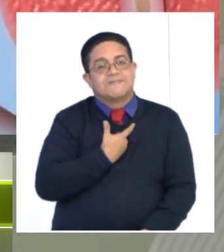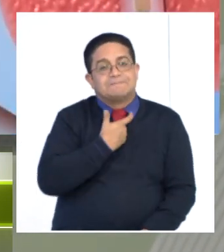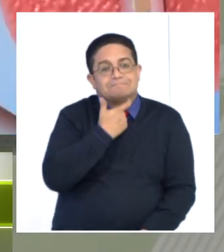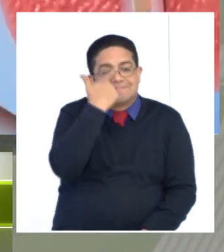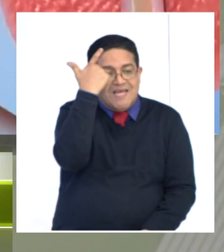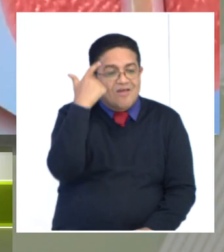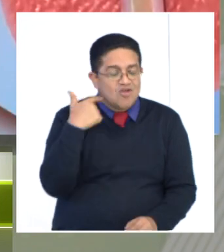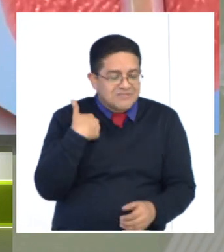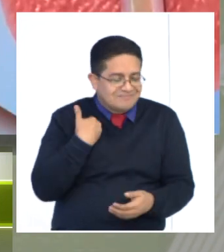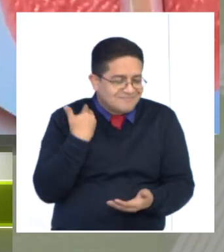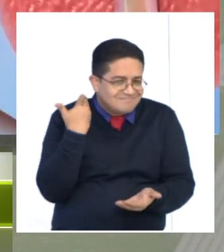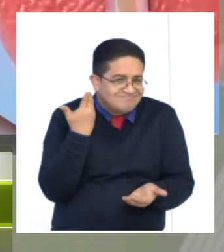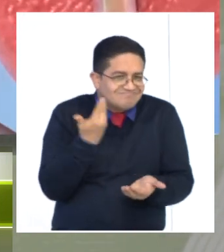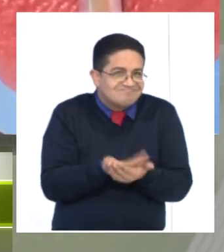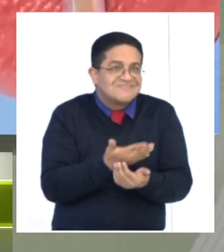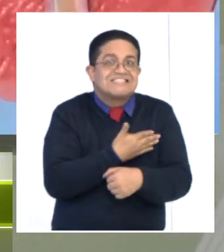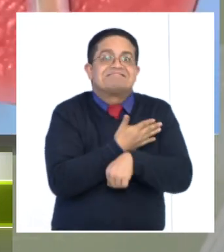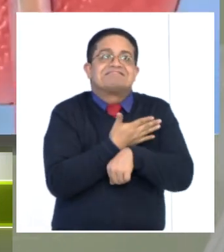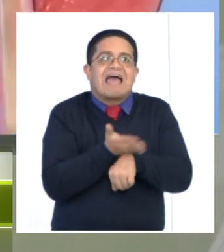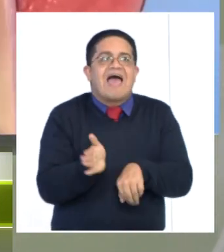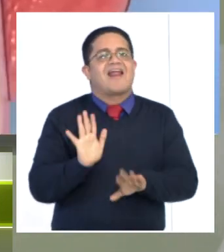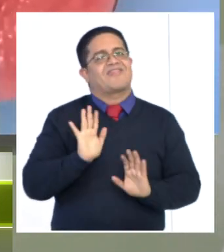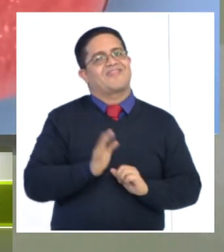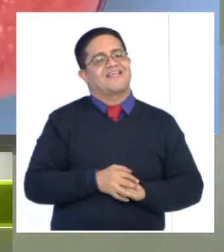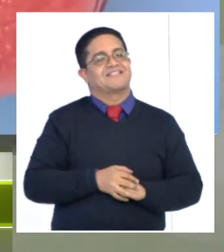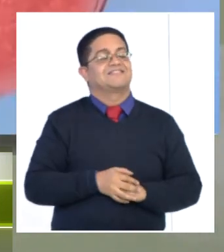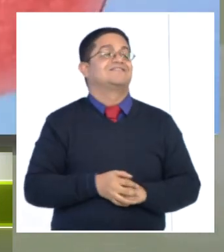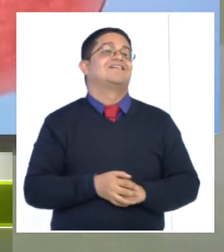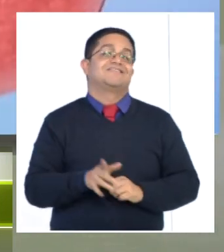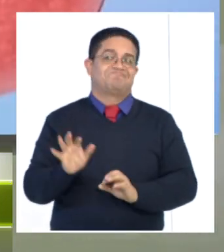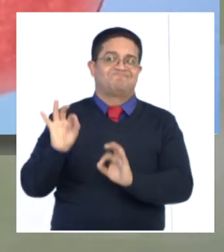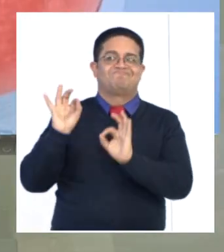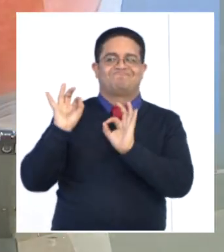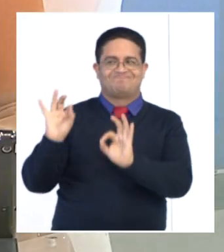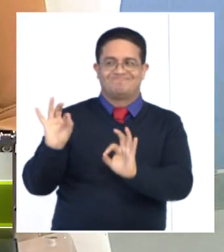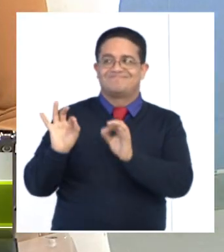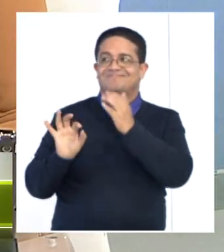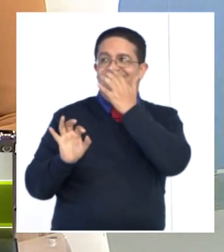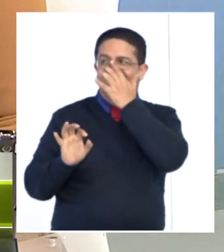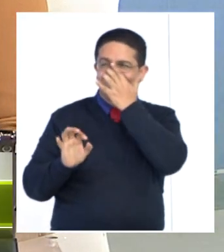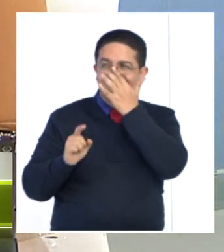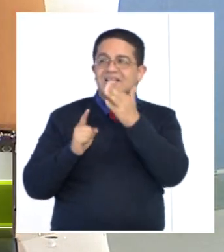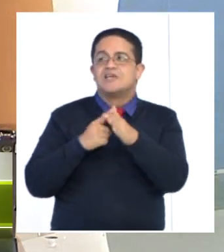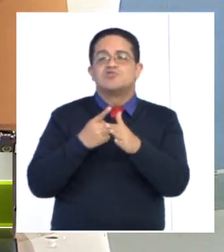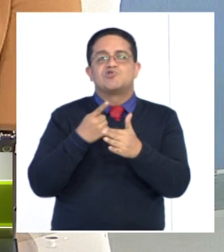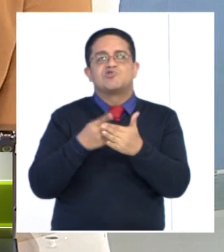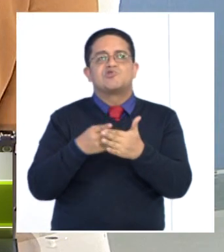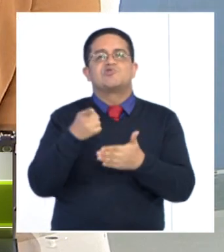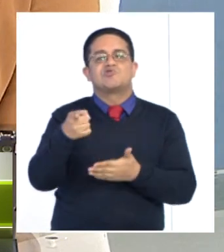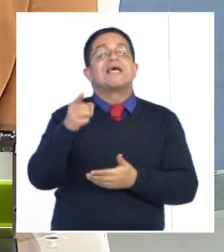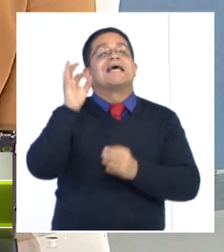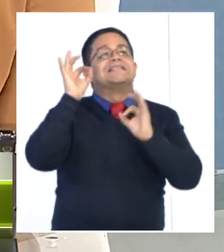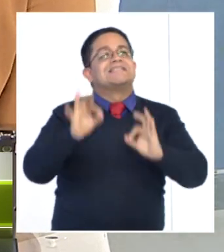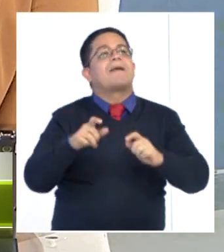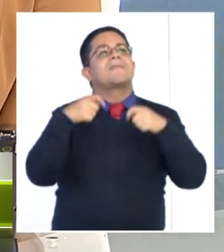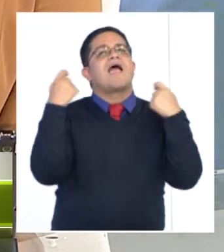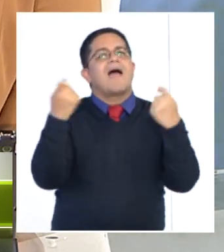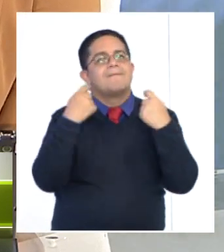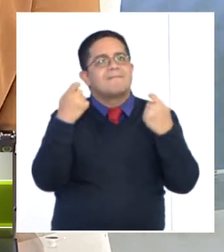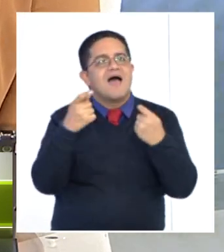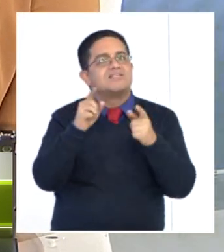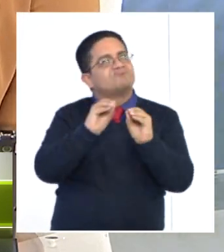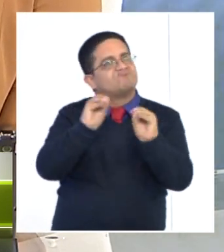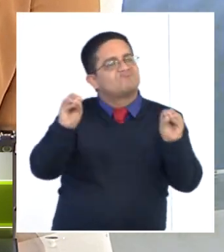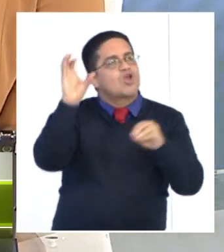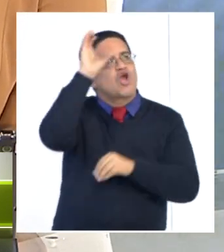la hora que viene ya es tarde y hay que hacer de todo. Por supuesto. Entonces, por eso siempre se hacen campañas de crear conciencia,